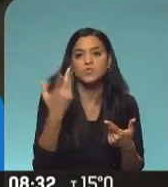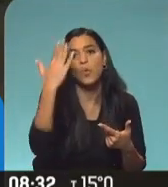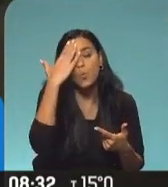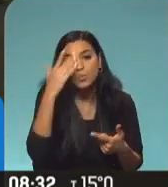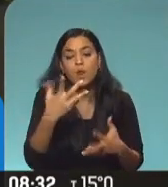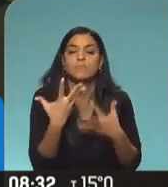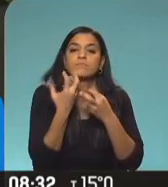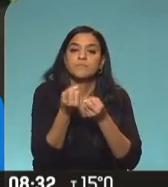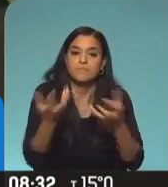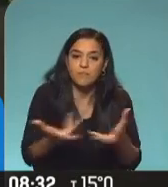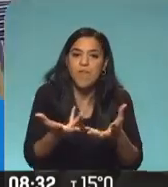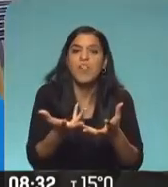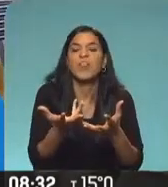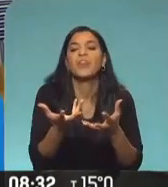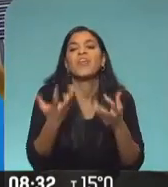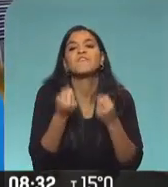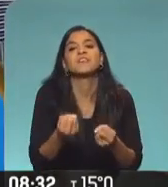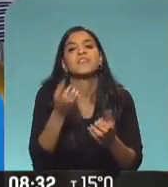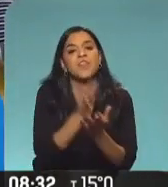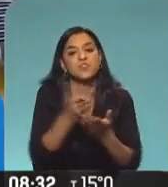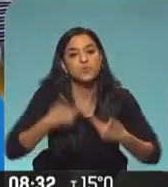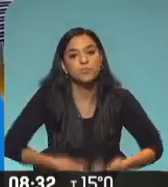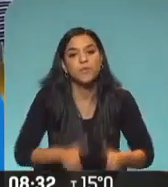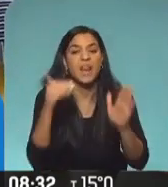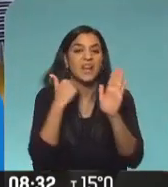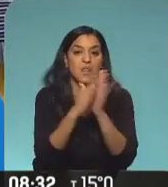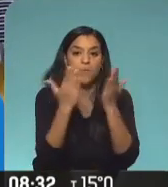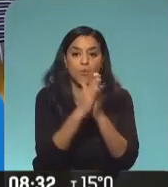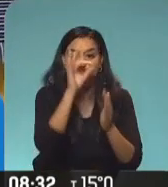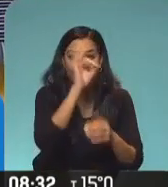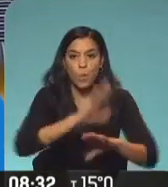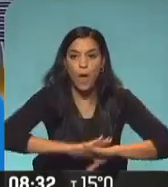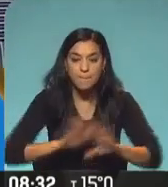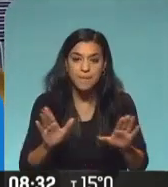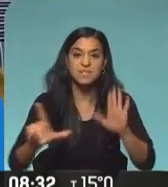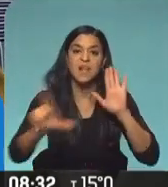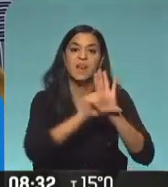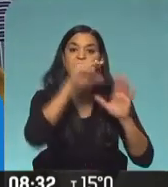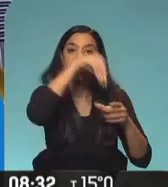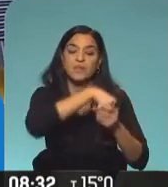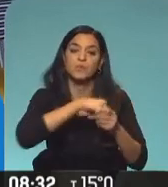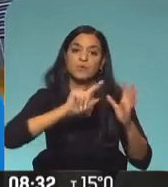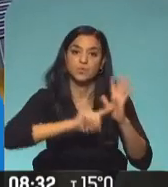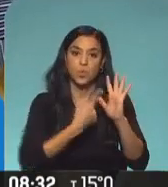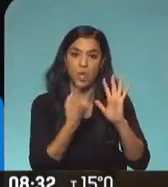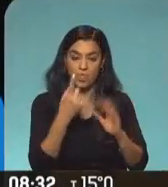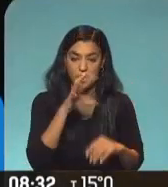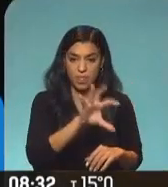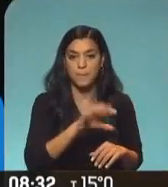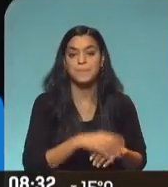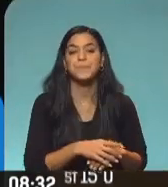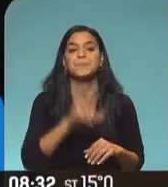de la defensa de los derechos humanos del libro Nunca Más, por parte de la legislatura de la Ciudad Autónoma de Buenos Aires,